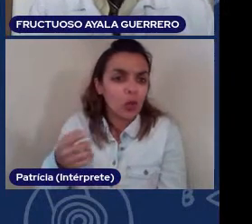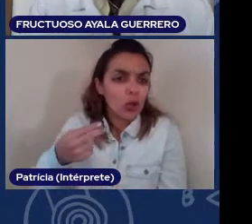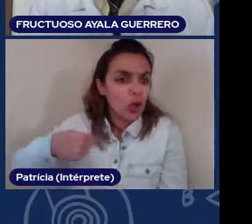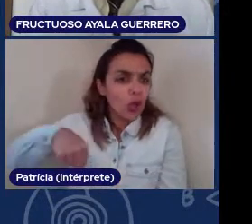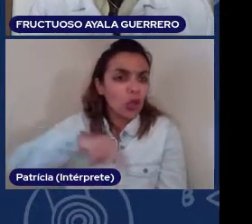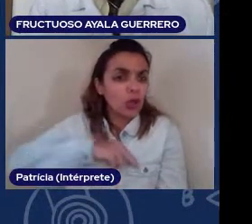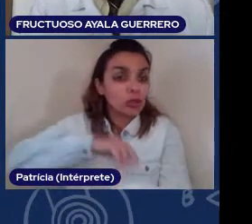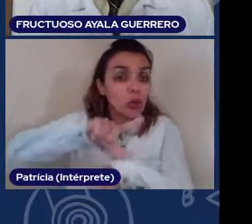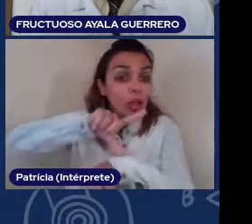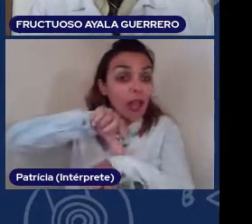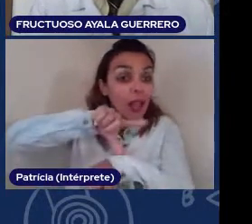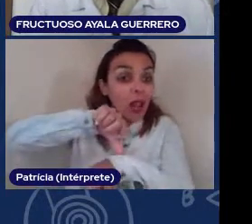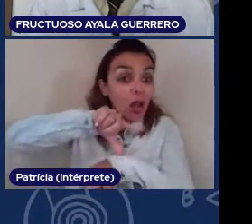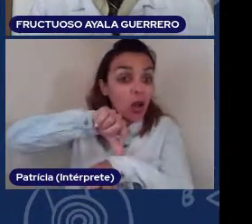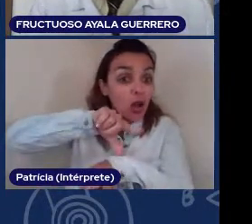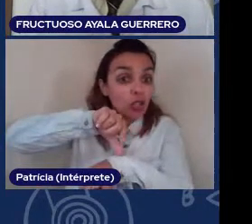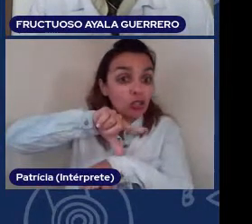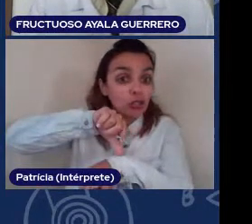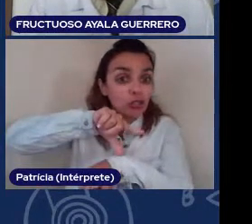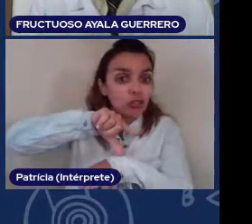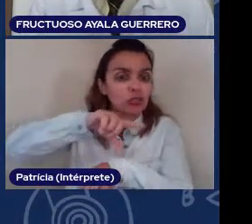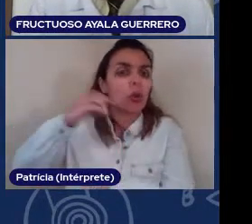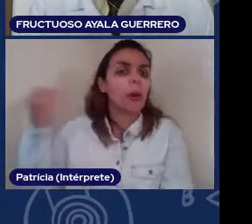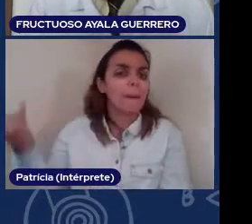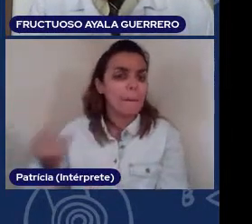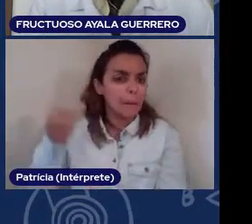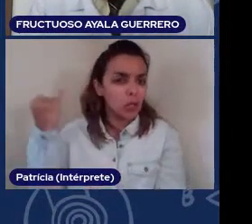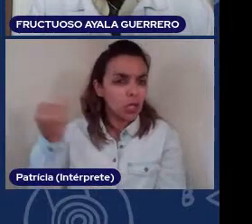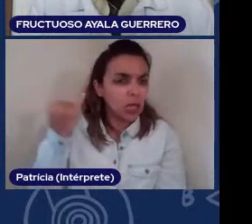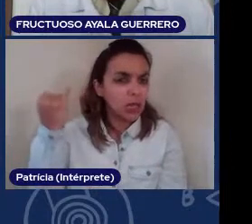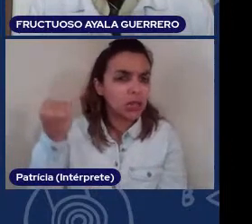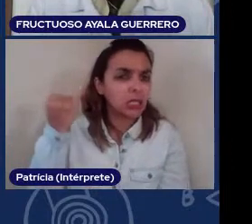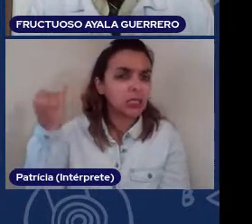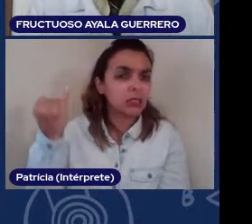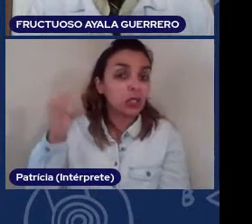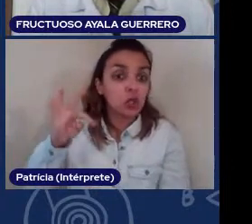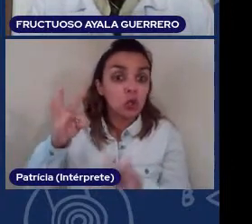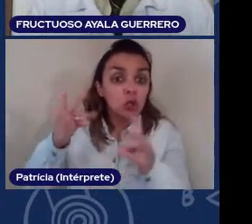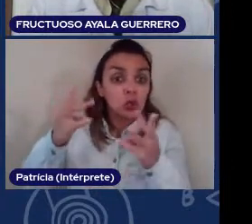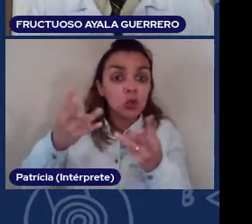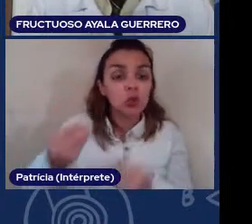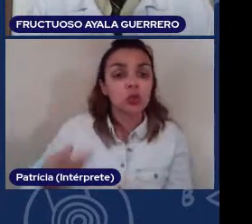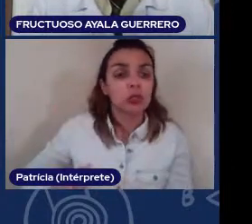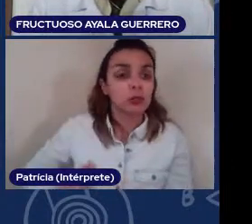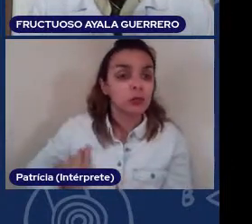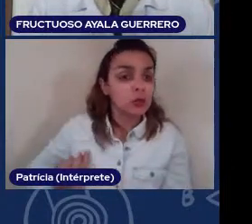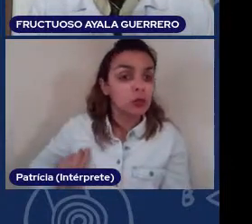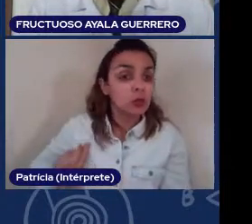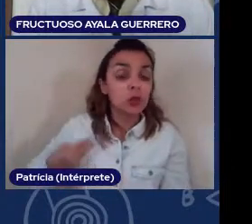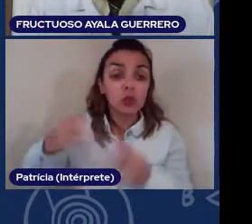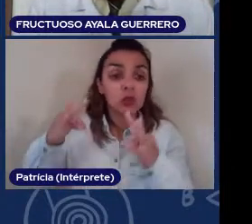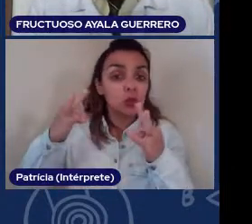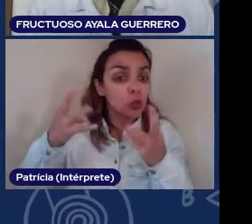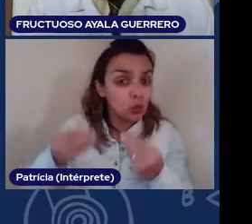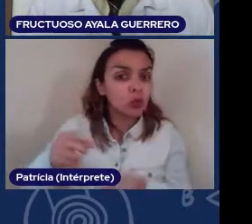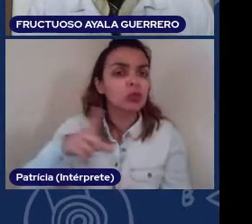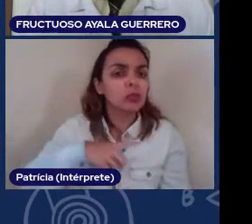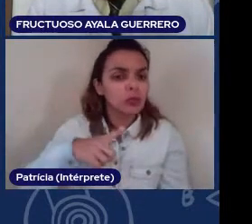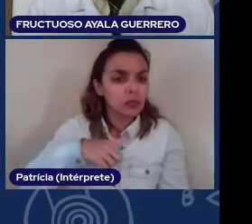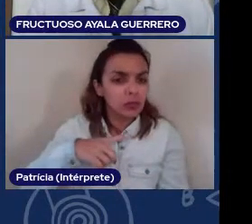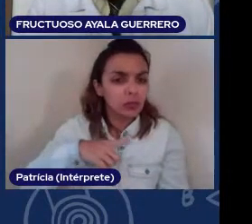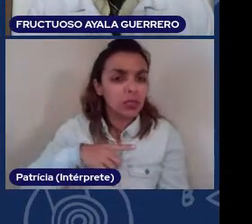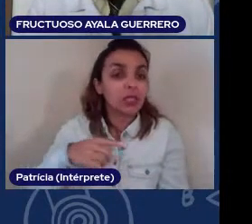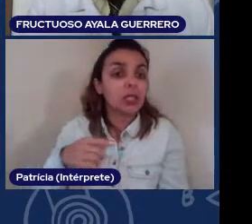es sumamente importante. Todos los seres vivos tienen relojes biológicos que regulan sus